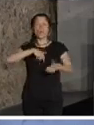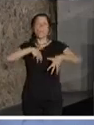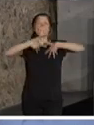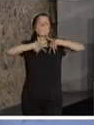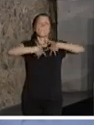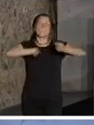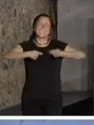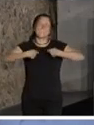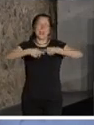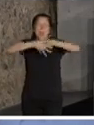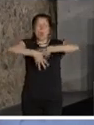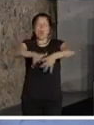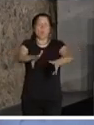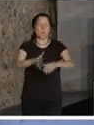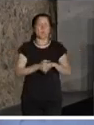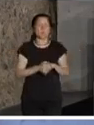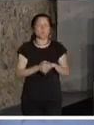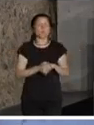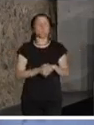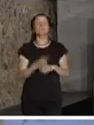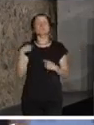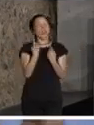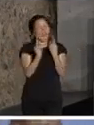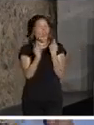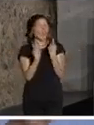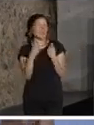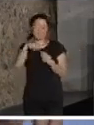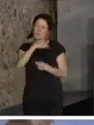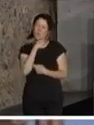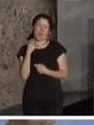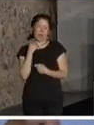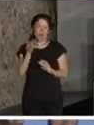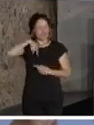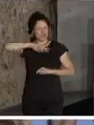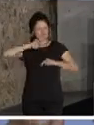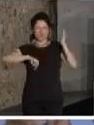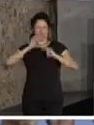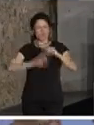mercado de abastos el mercado de abastos que necesita badajoz